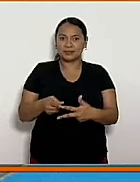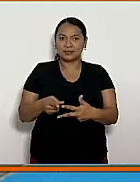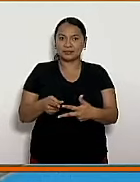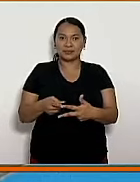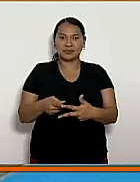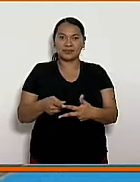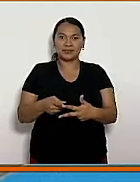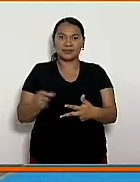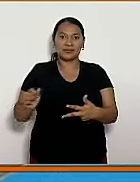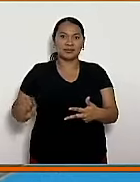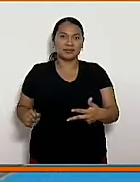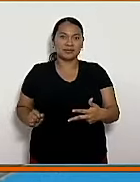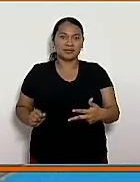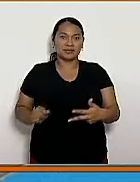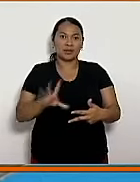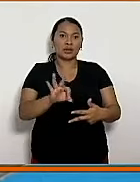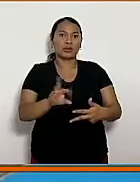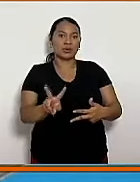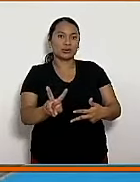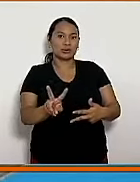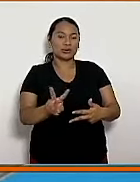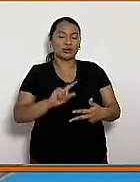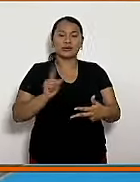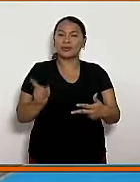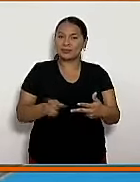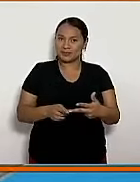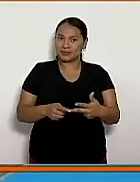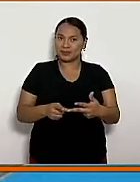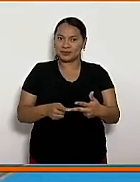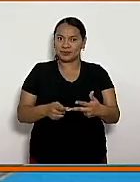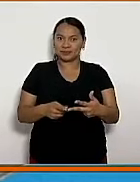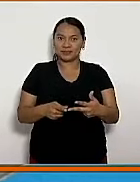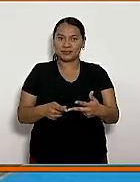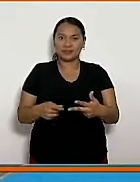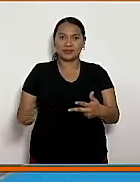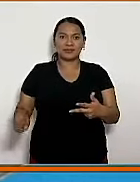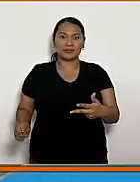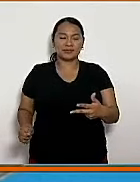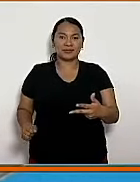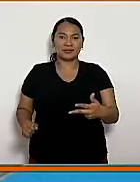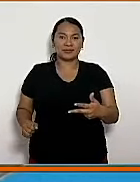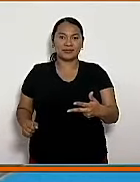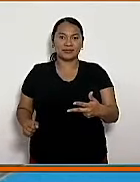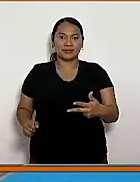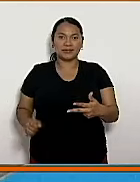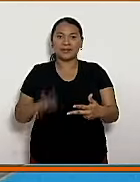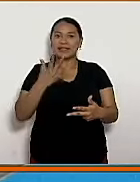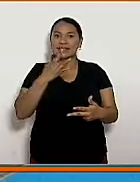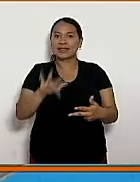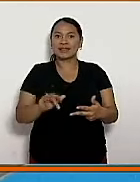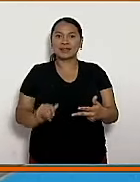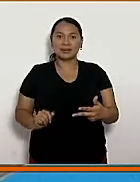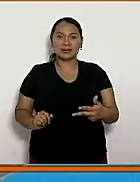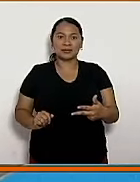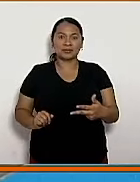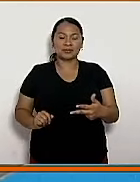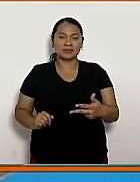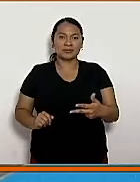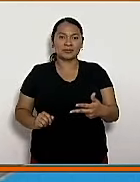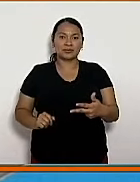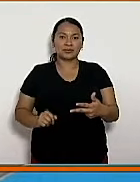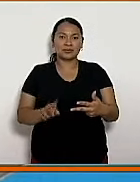ganador, el 92. Tercer y decisivo número ganador y este es suerte, porque este es